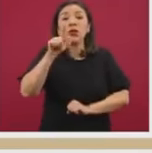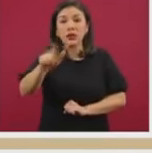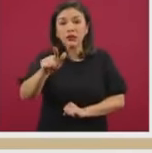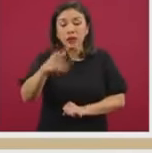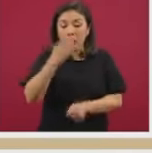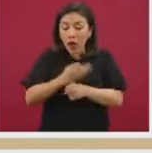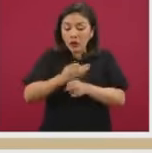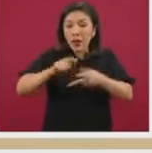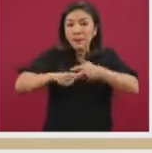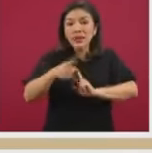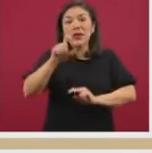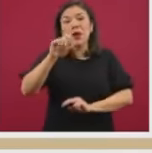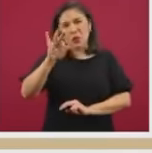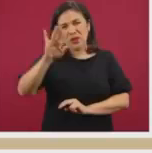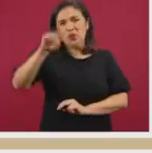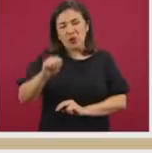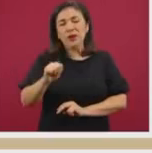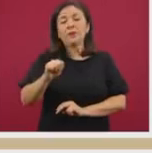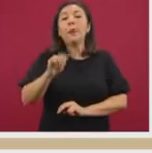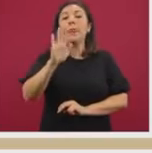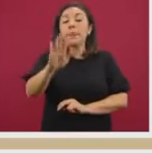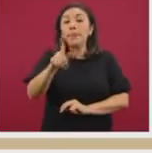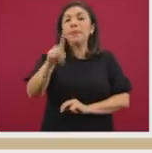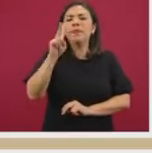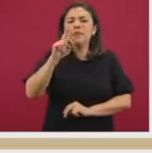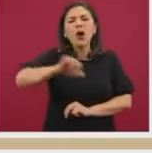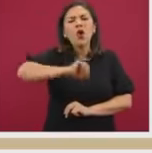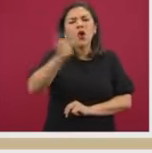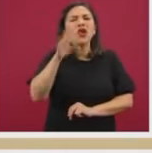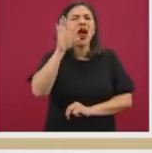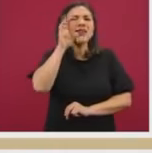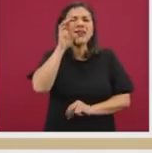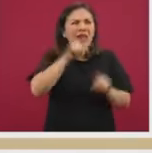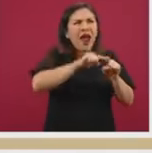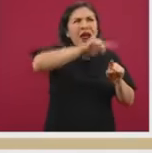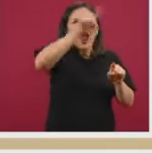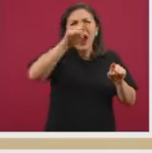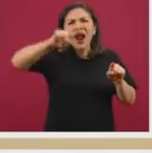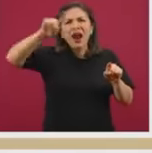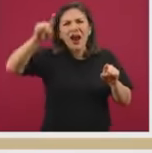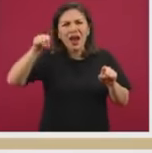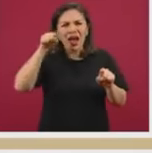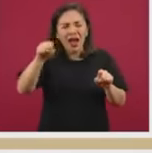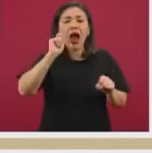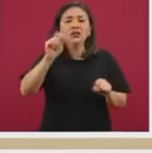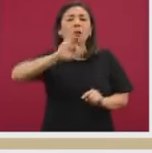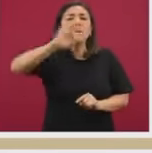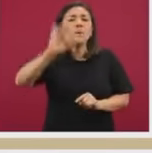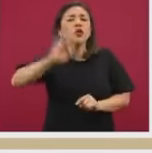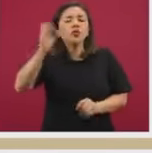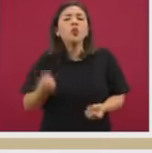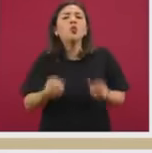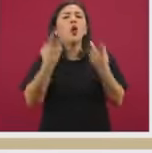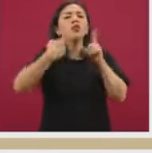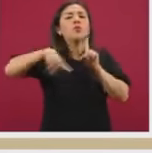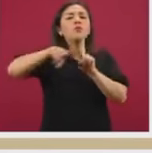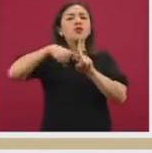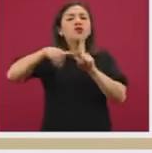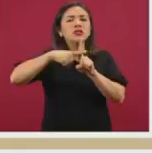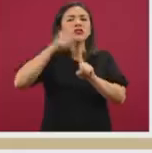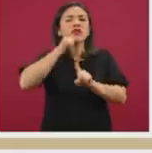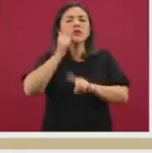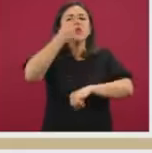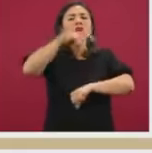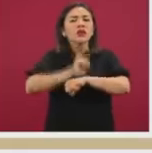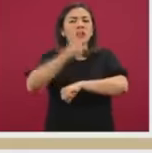estamos empezando la 49, y por un lado tenemos una línea naranja que refleja el porcentaje de positividad de cada semana,